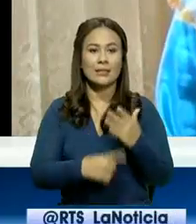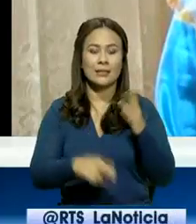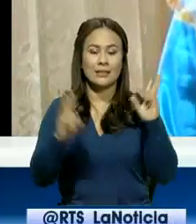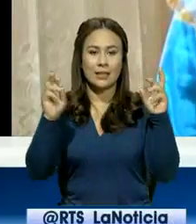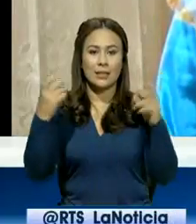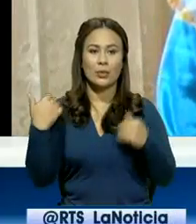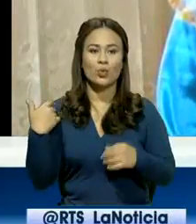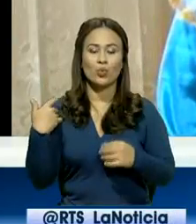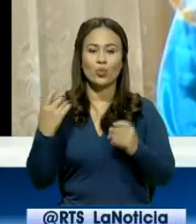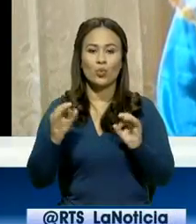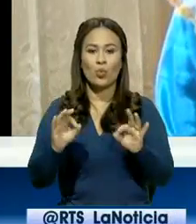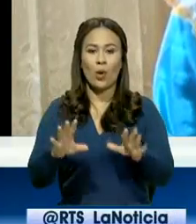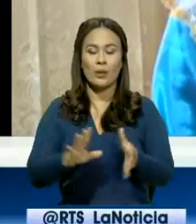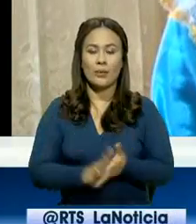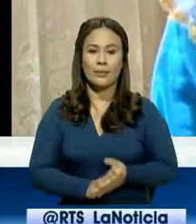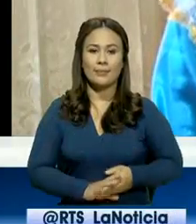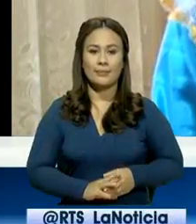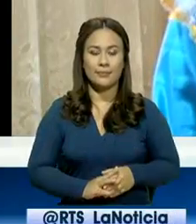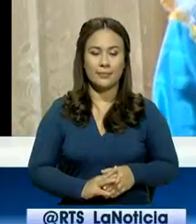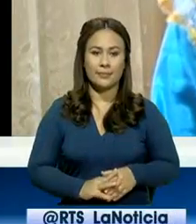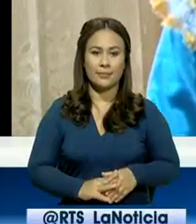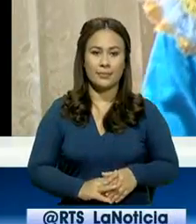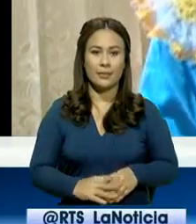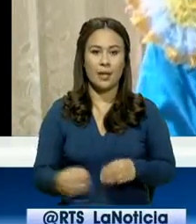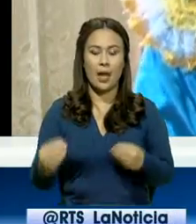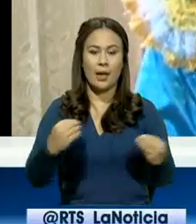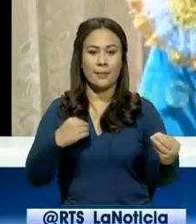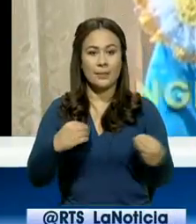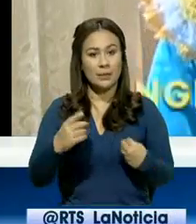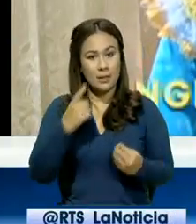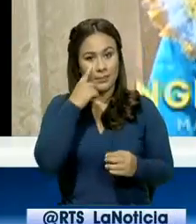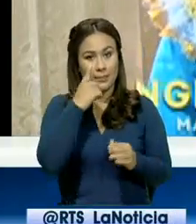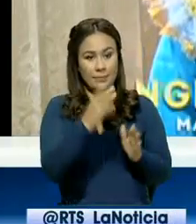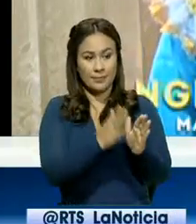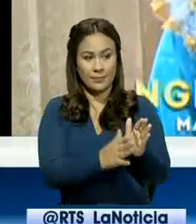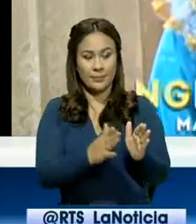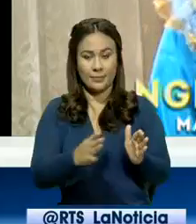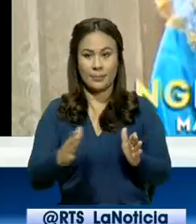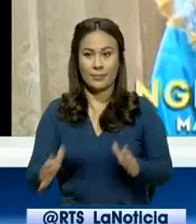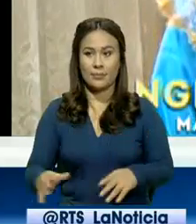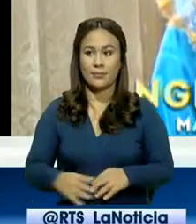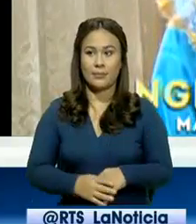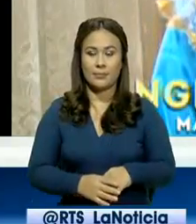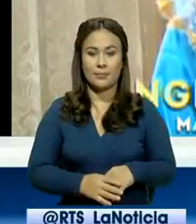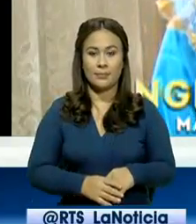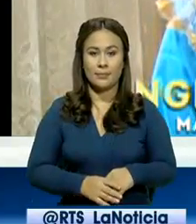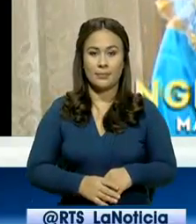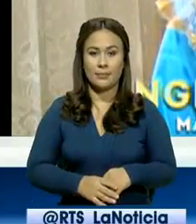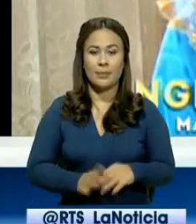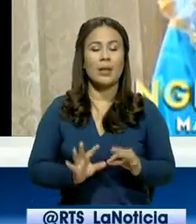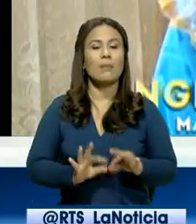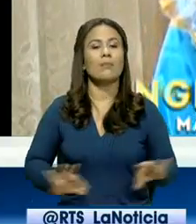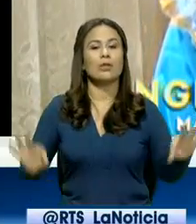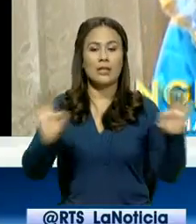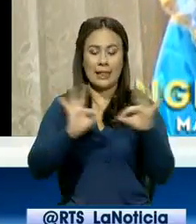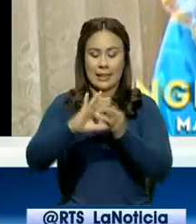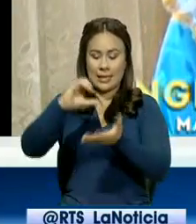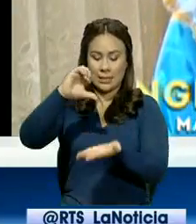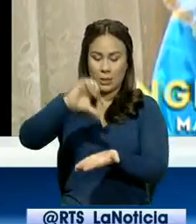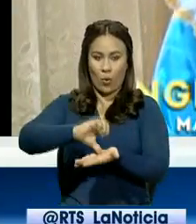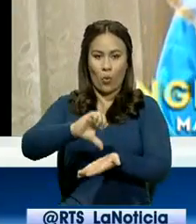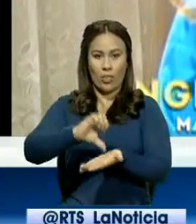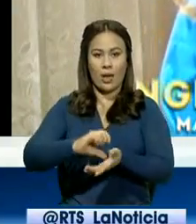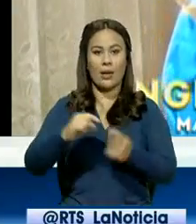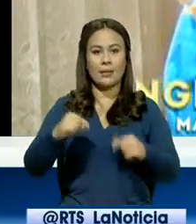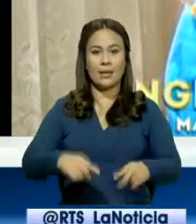suerte de haber sido designados. Y vamos obviamente a coadyuvar con las autoridades de la ciudad y de la provincia y